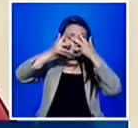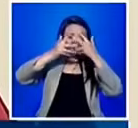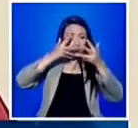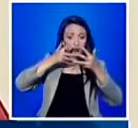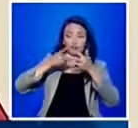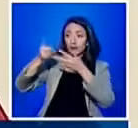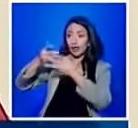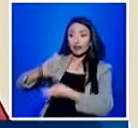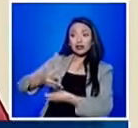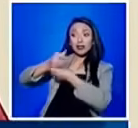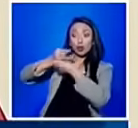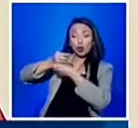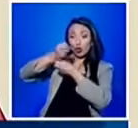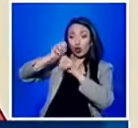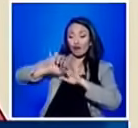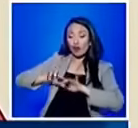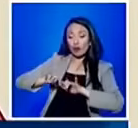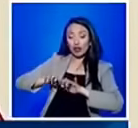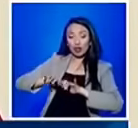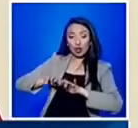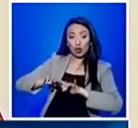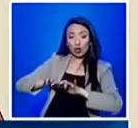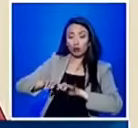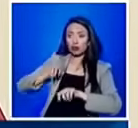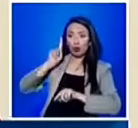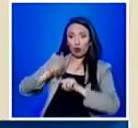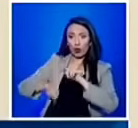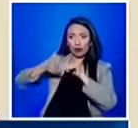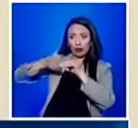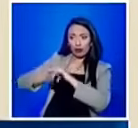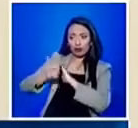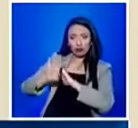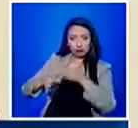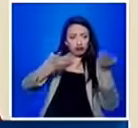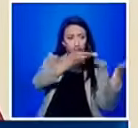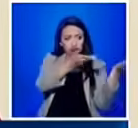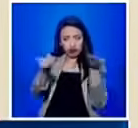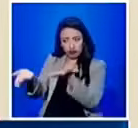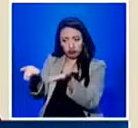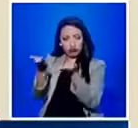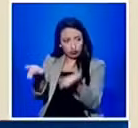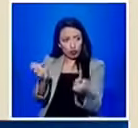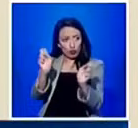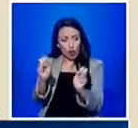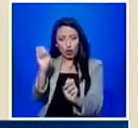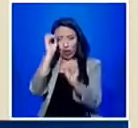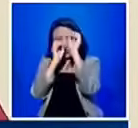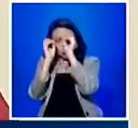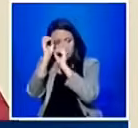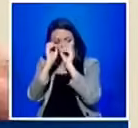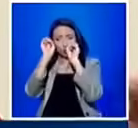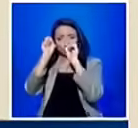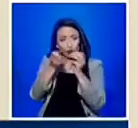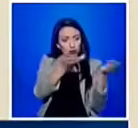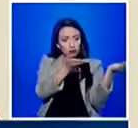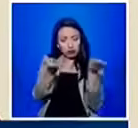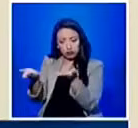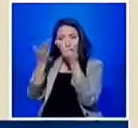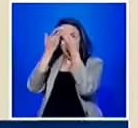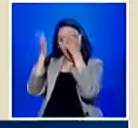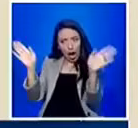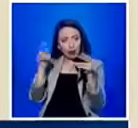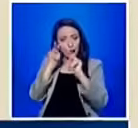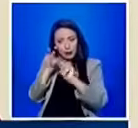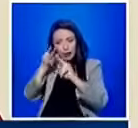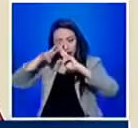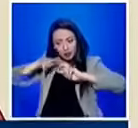inclusive un seguro informático. Nosotros estamos dispuestos, dispuestas a que exista esta seguridad informática, que se abra la